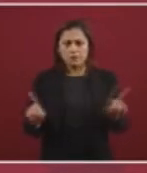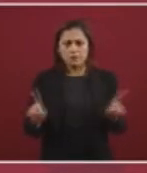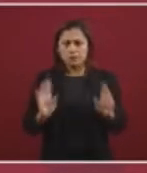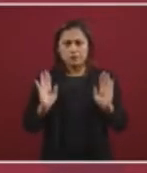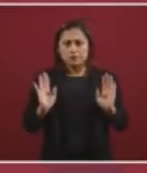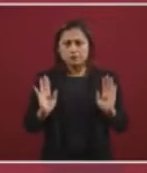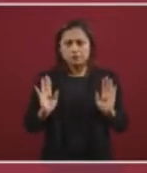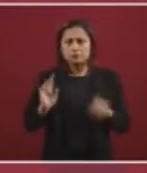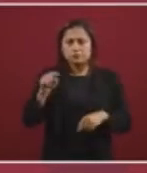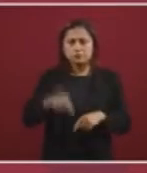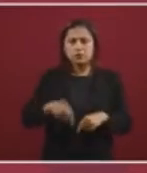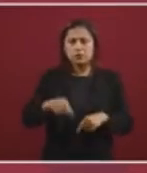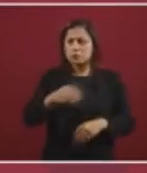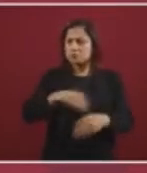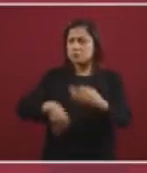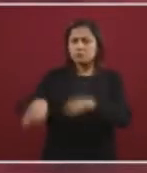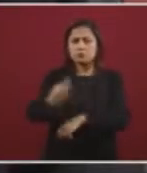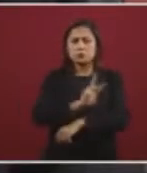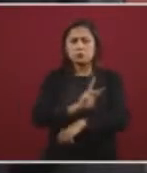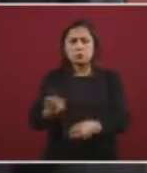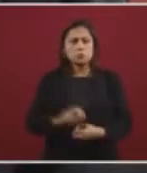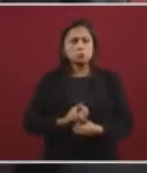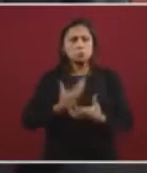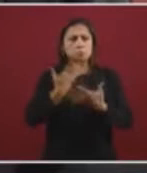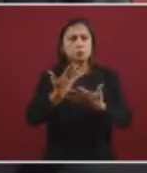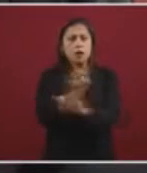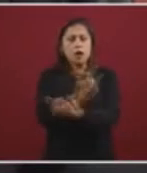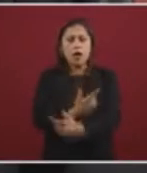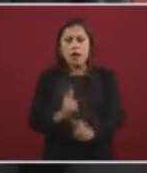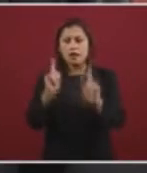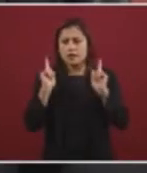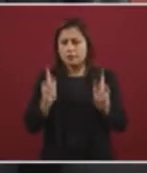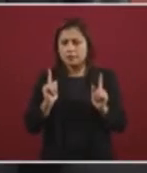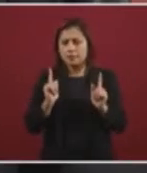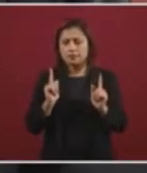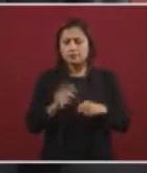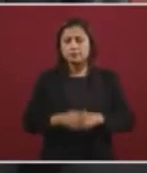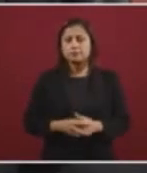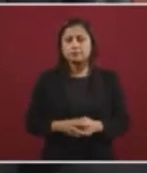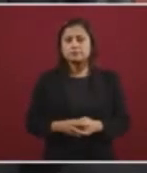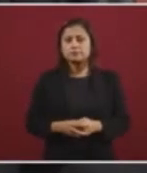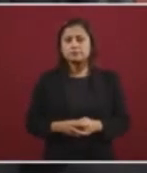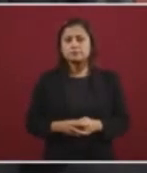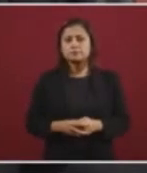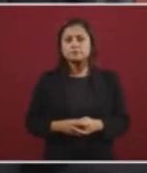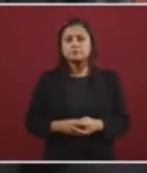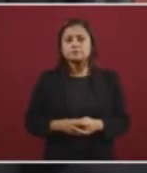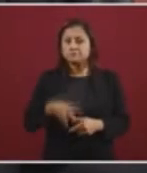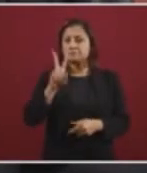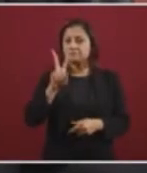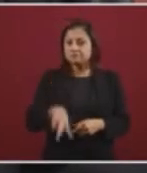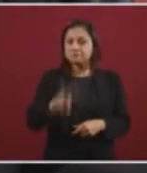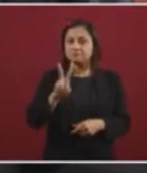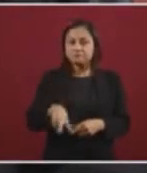todo mundo se manifiesta, se expresa. Tenemos la dicha enorme, la